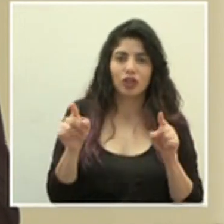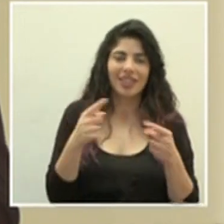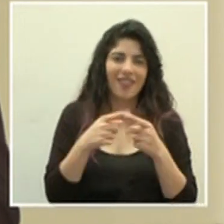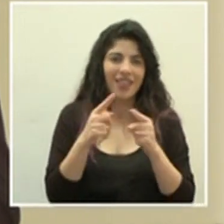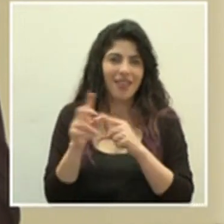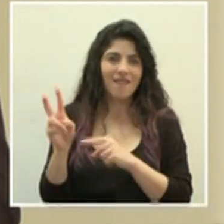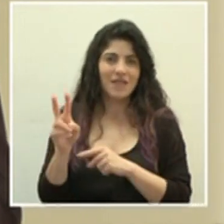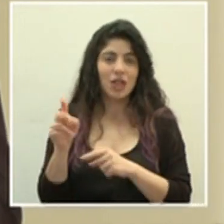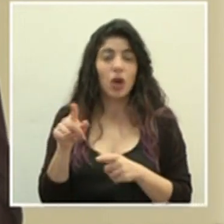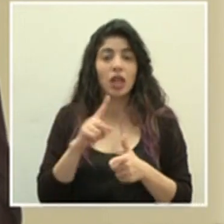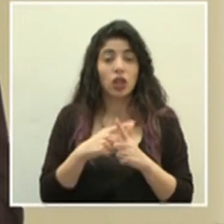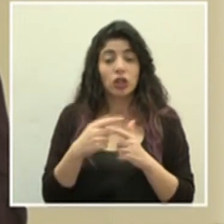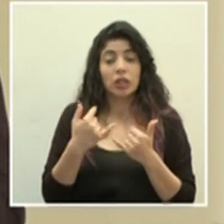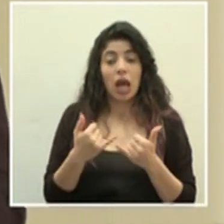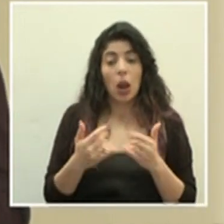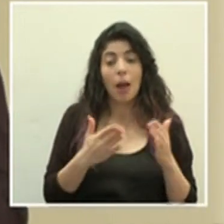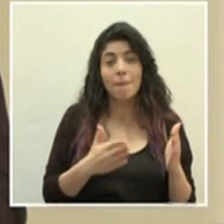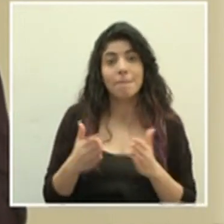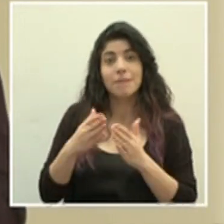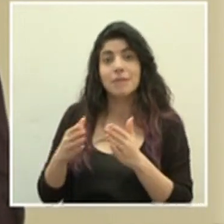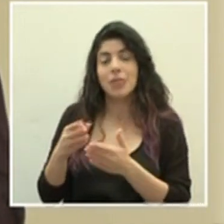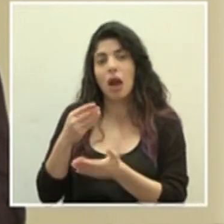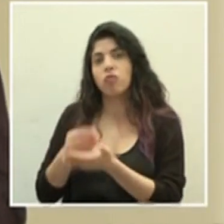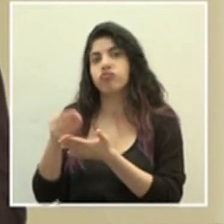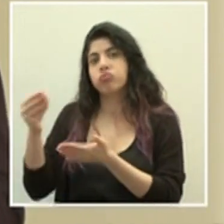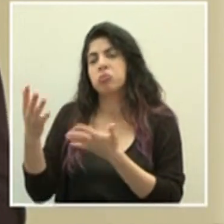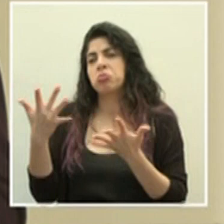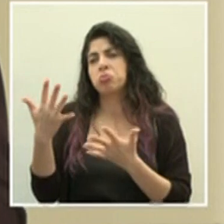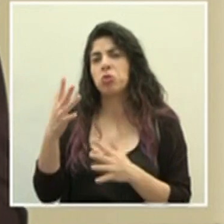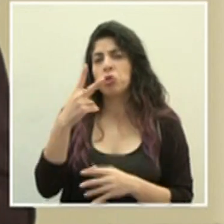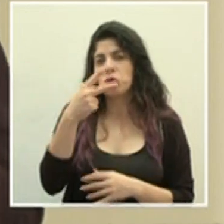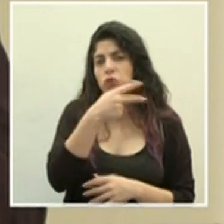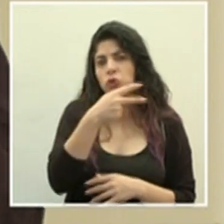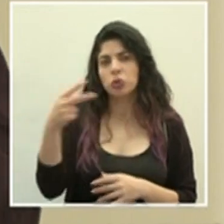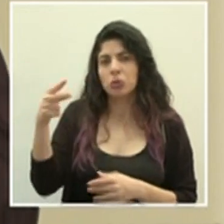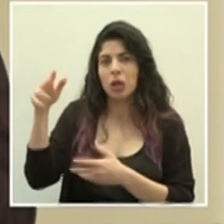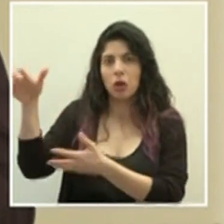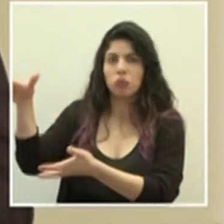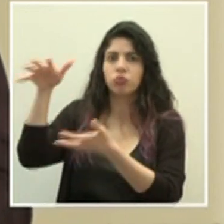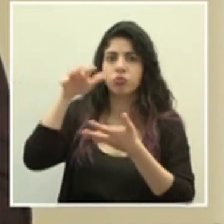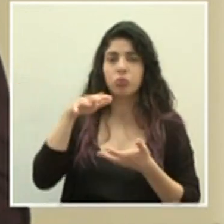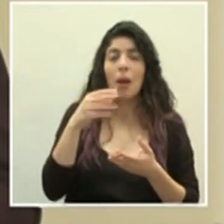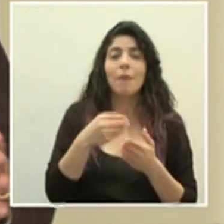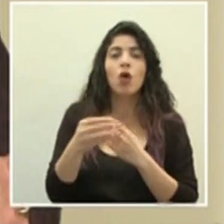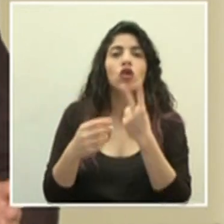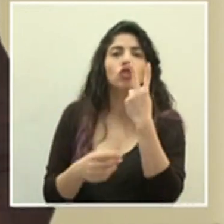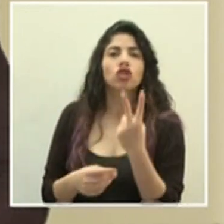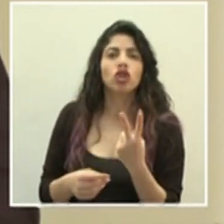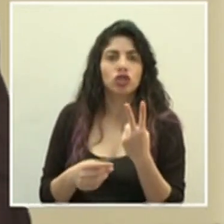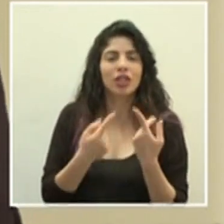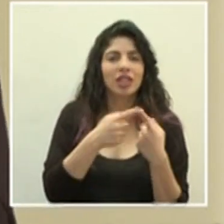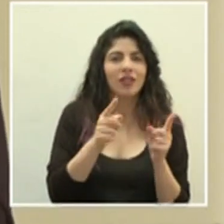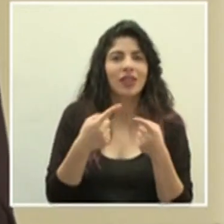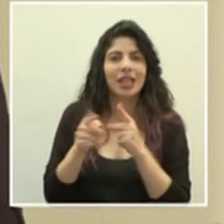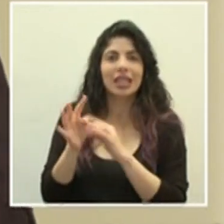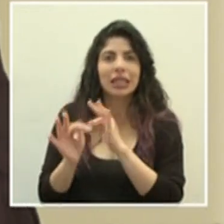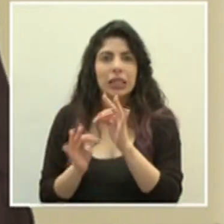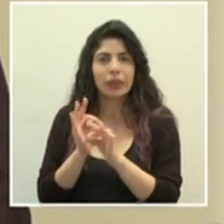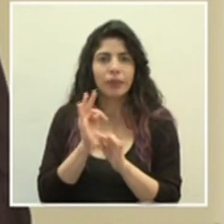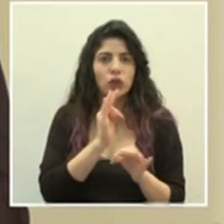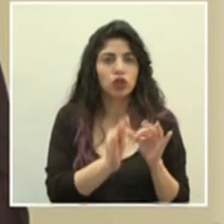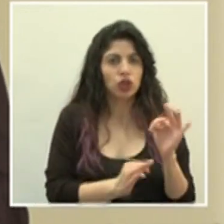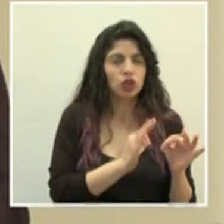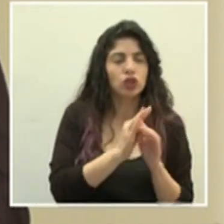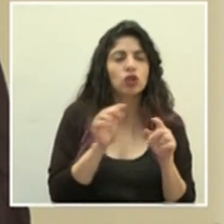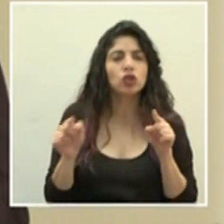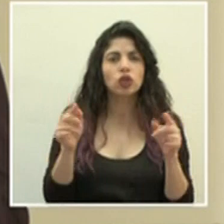de concretar las compras, posiblemente en unas 2 semanas, estimo yo, vamos a comprar 2 tipos de pruebas para hacer incluso un ajuste